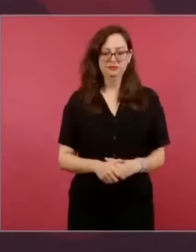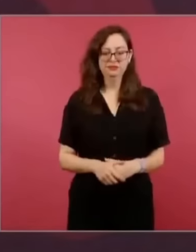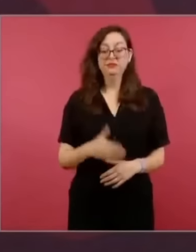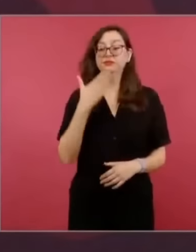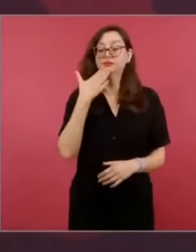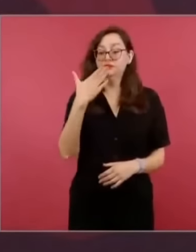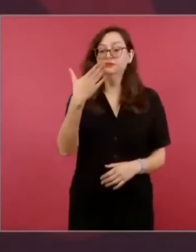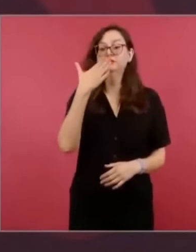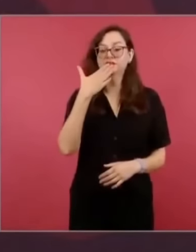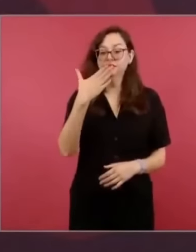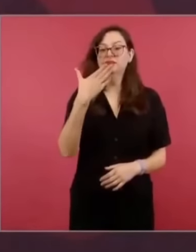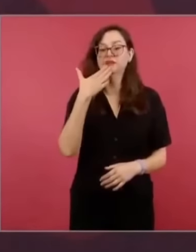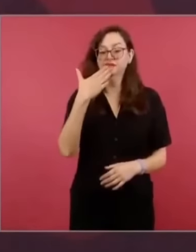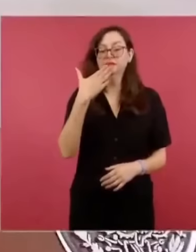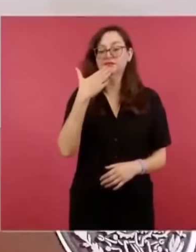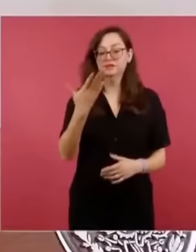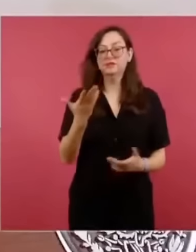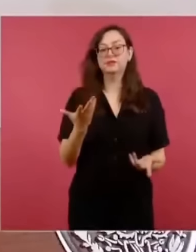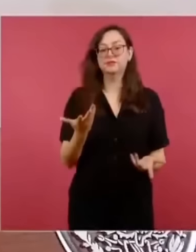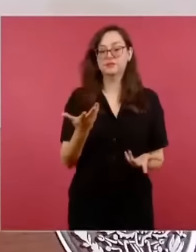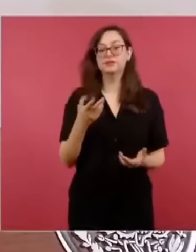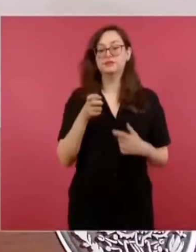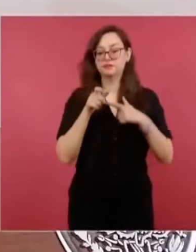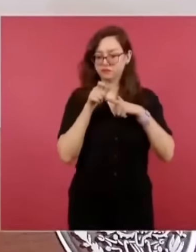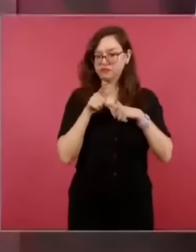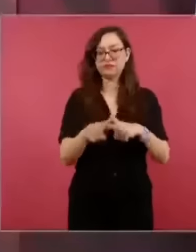lados Entonces vamos a continuar